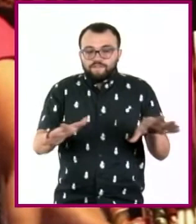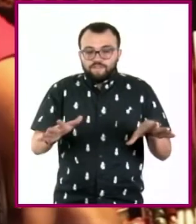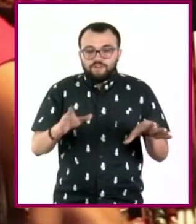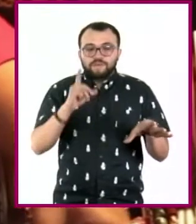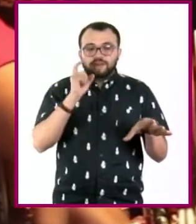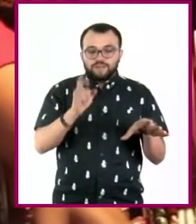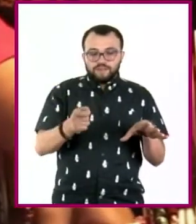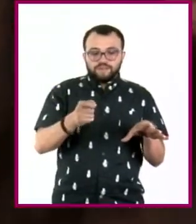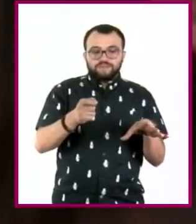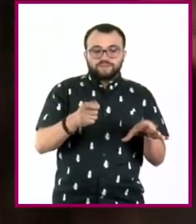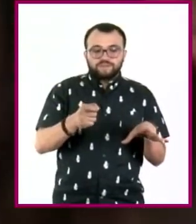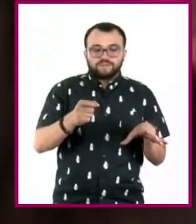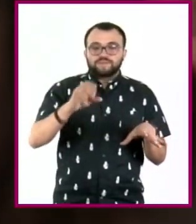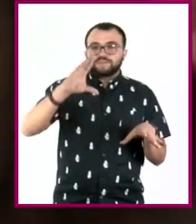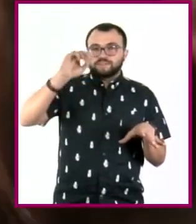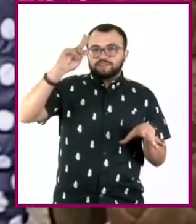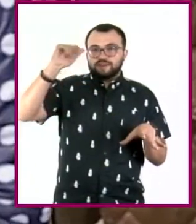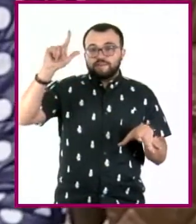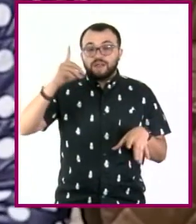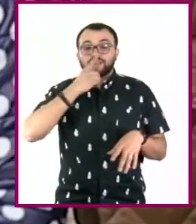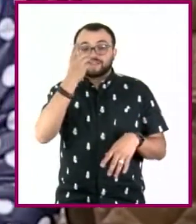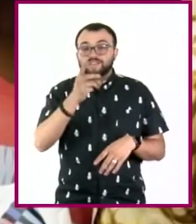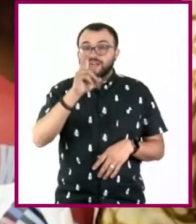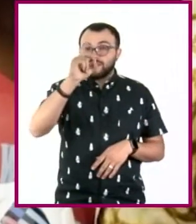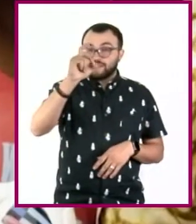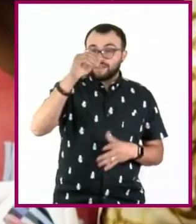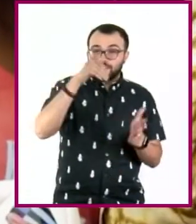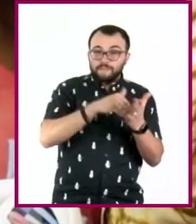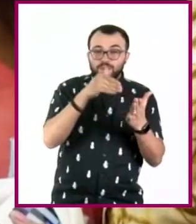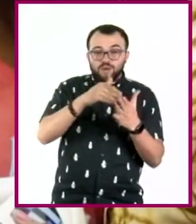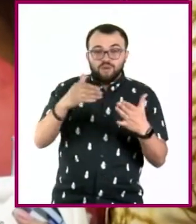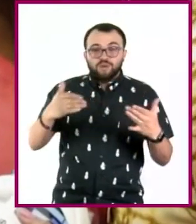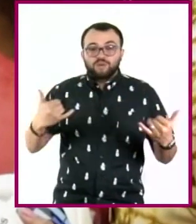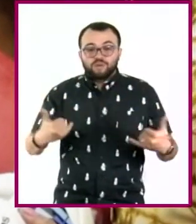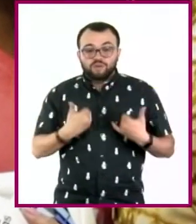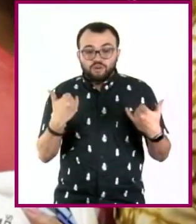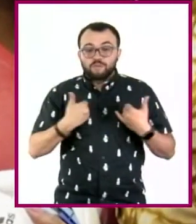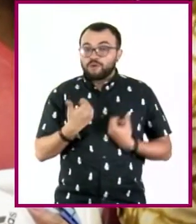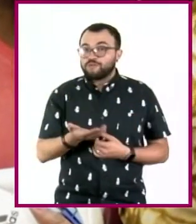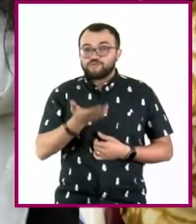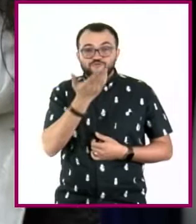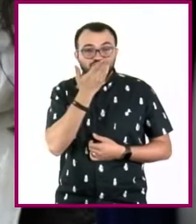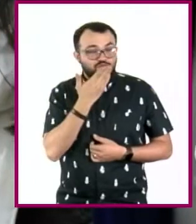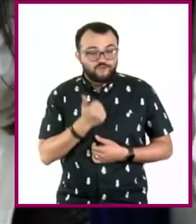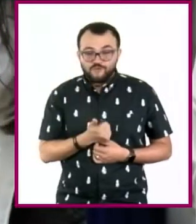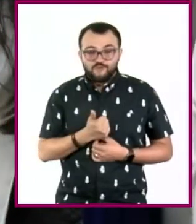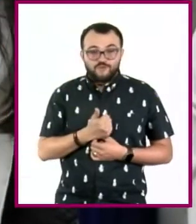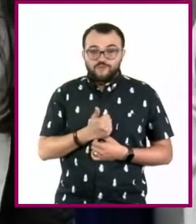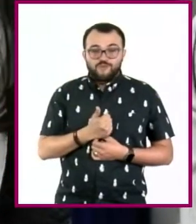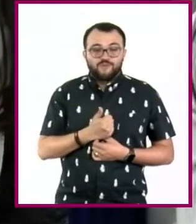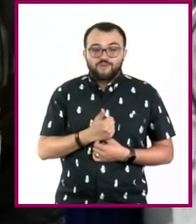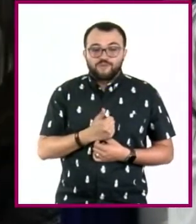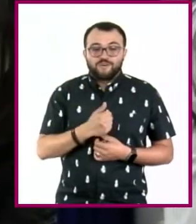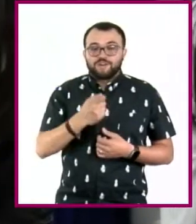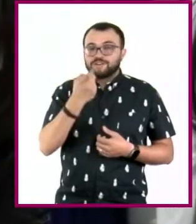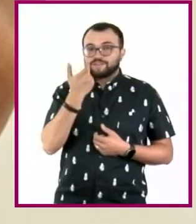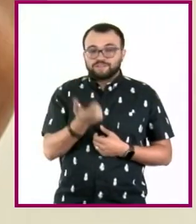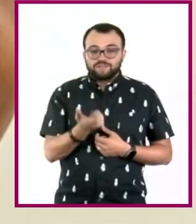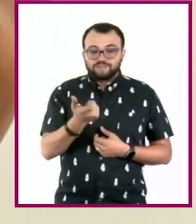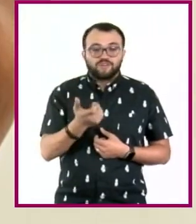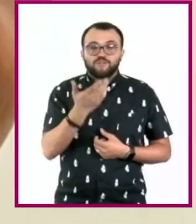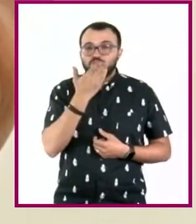Latina y el Caribe mostró que casi 30 millones de jóvenes de la región no tienen empleo, no estudian y no reciben